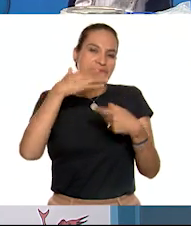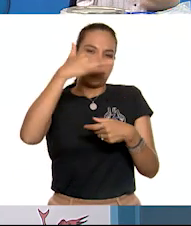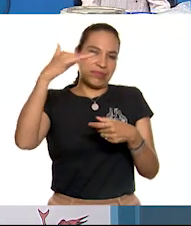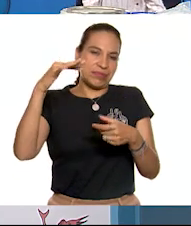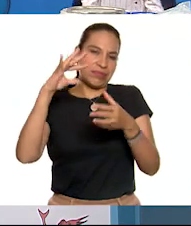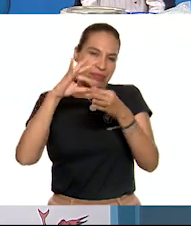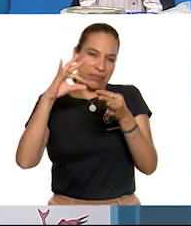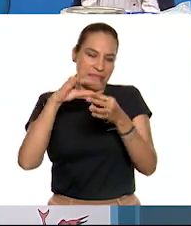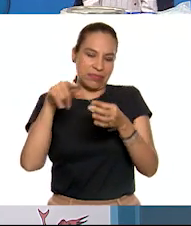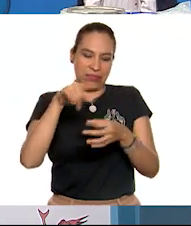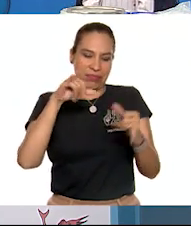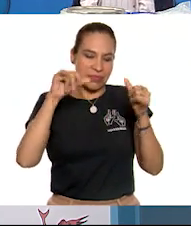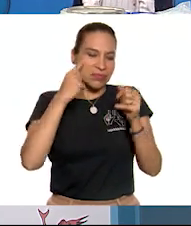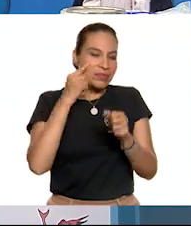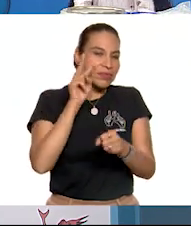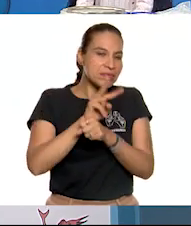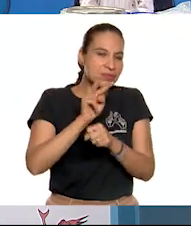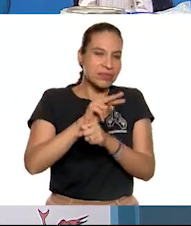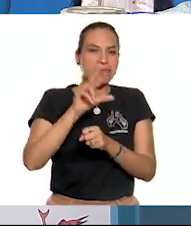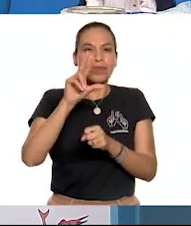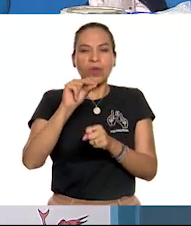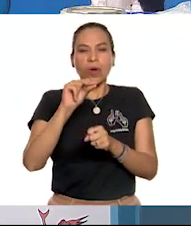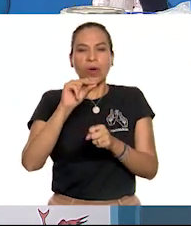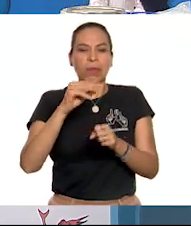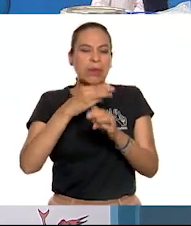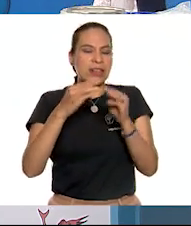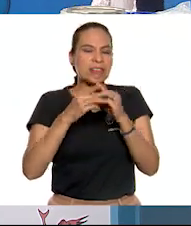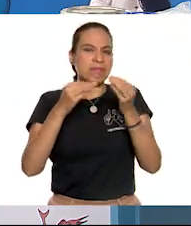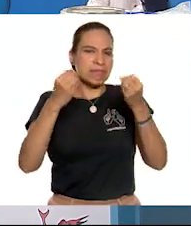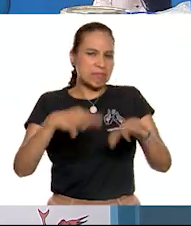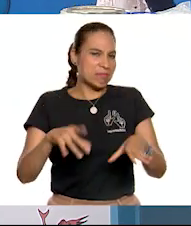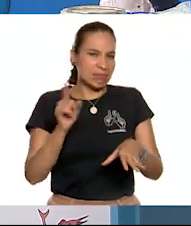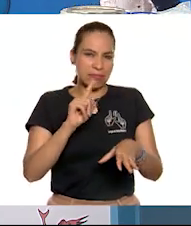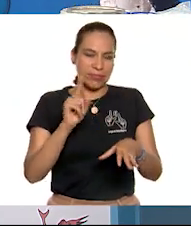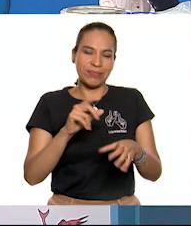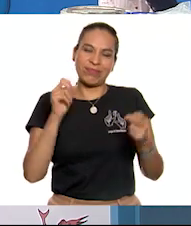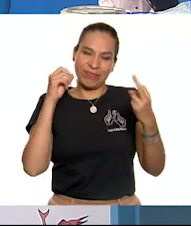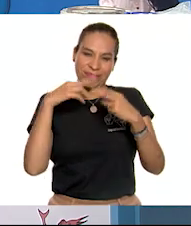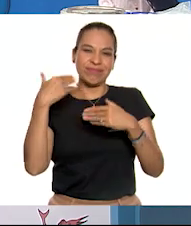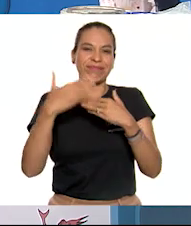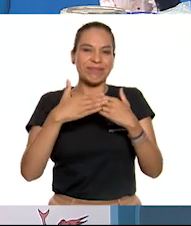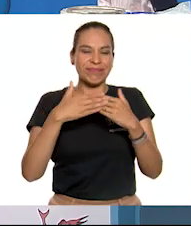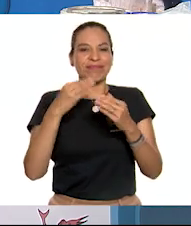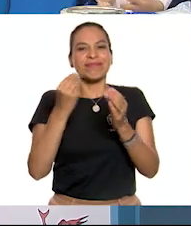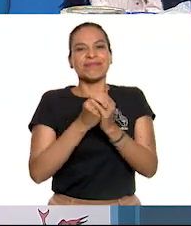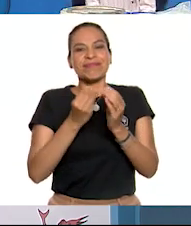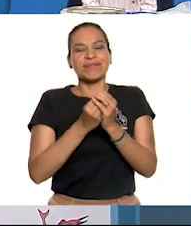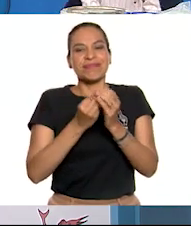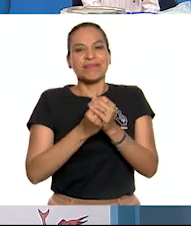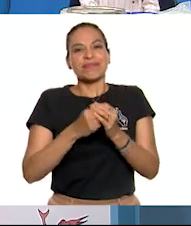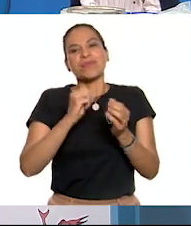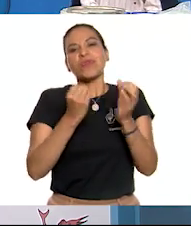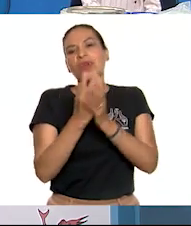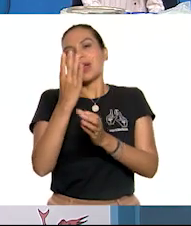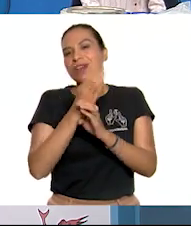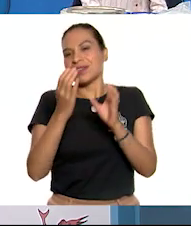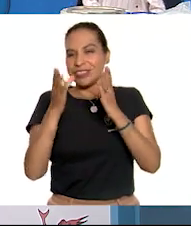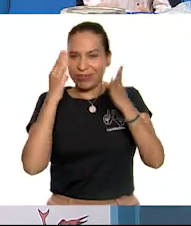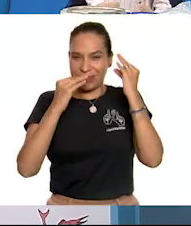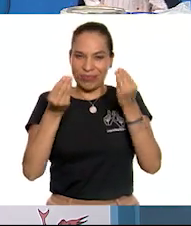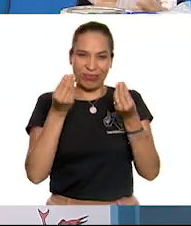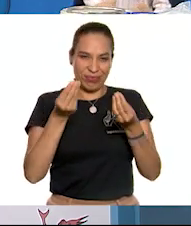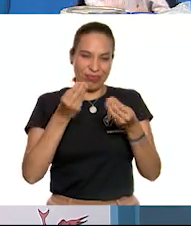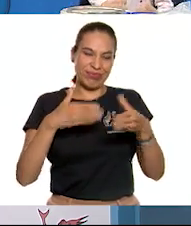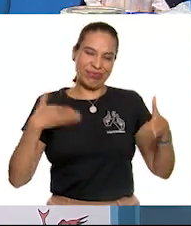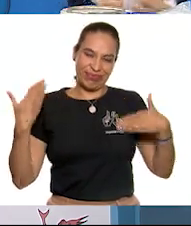recuerden no desperdiciar materiales. Exacto. Pues nos vemos la próxima clase con nuevas cosas que aprender y